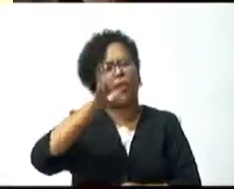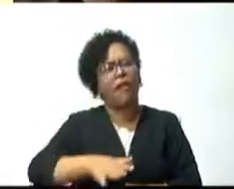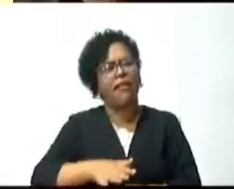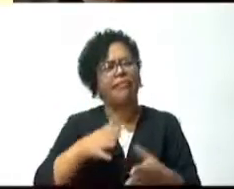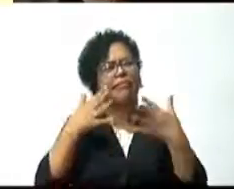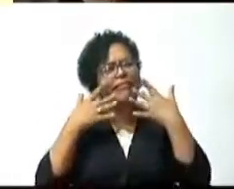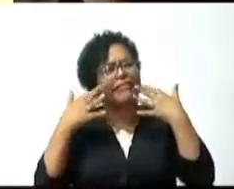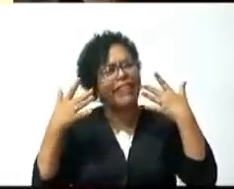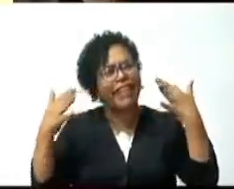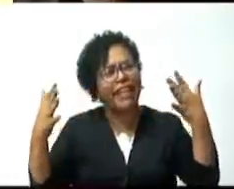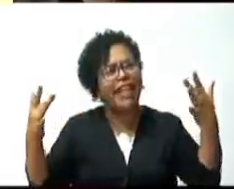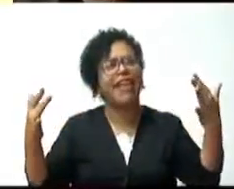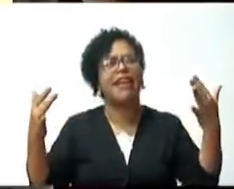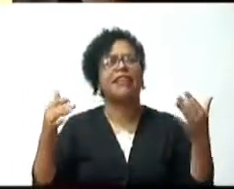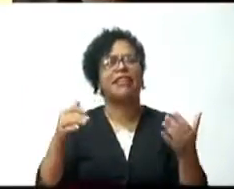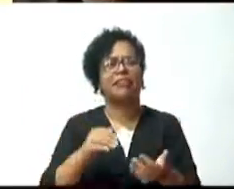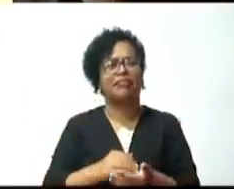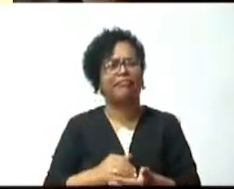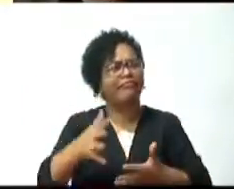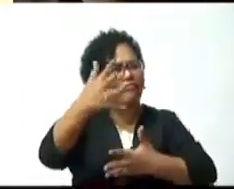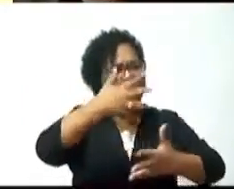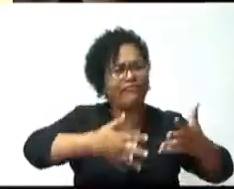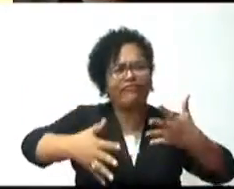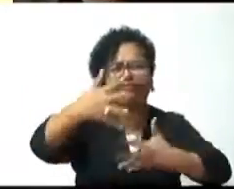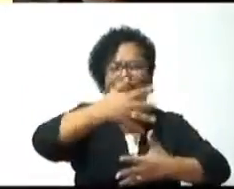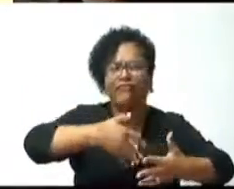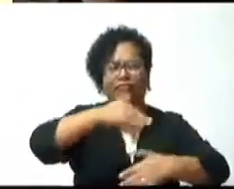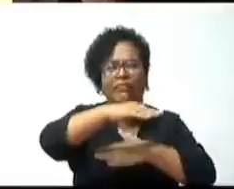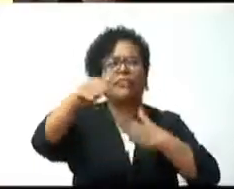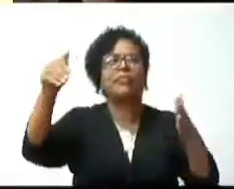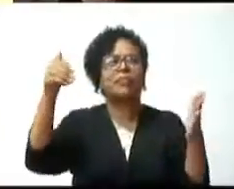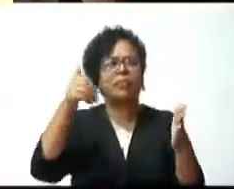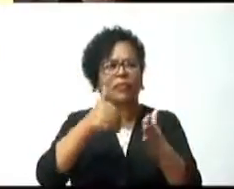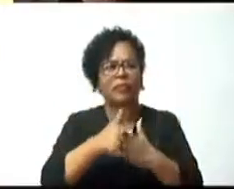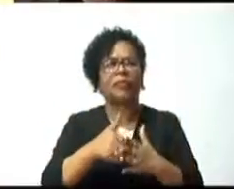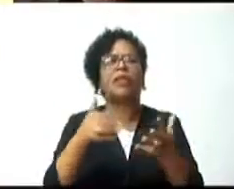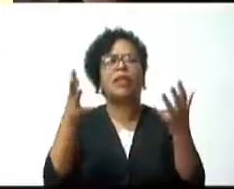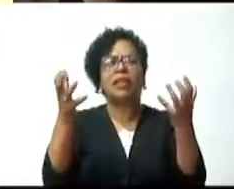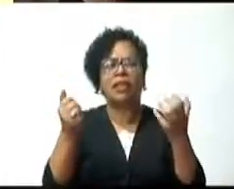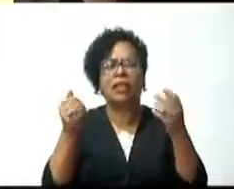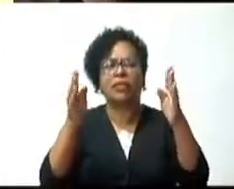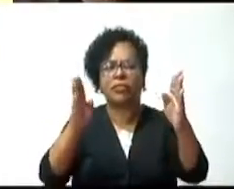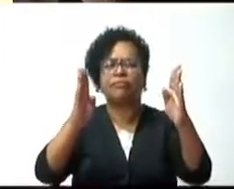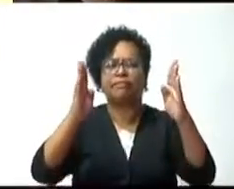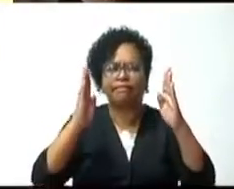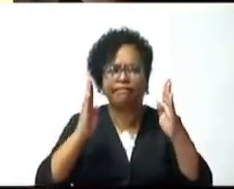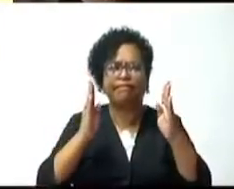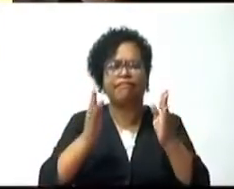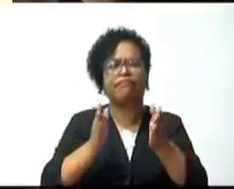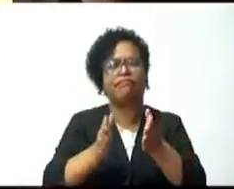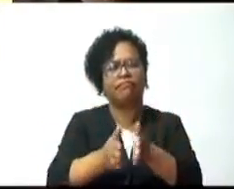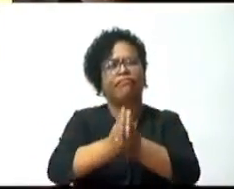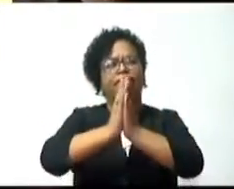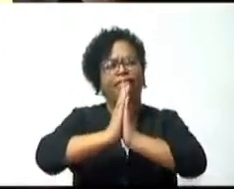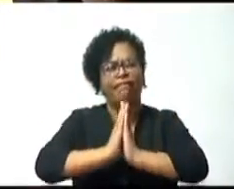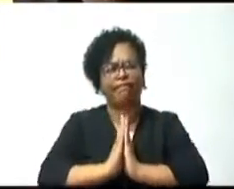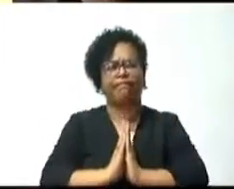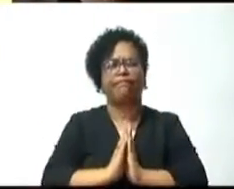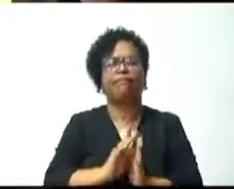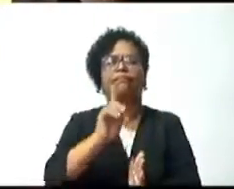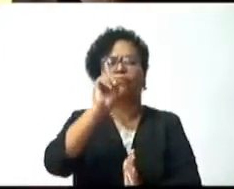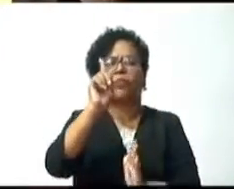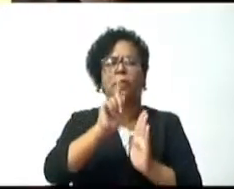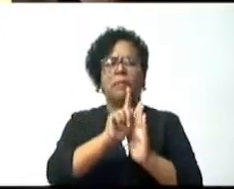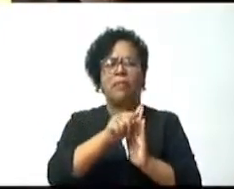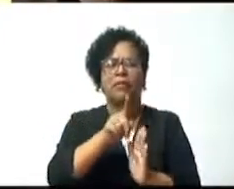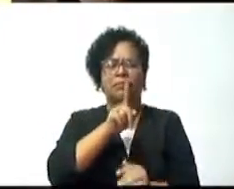y en esa dirección yo quisiera solicitar este mi ciclo por favor un minuto de silencio porque